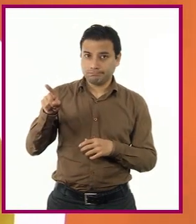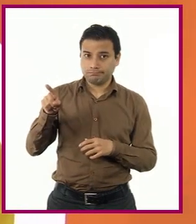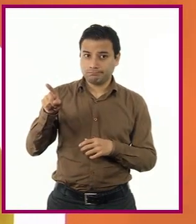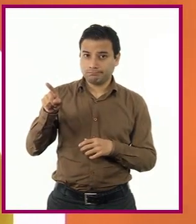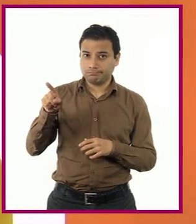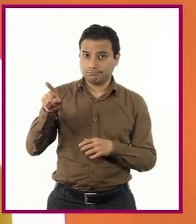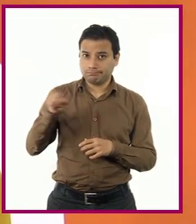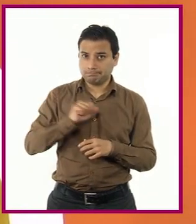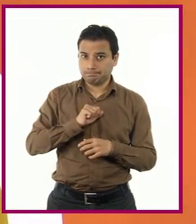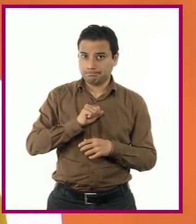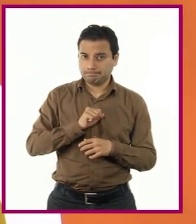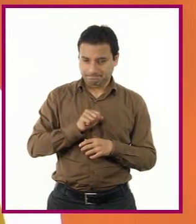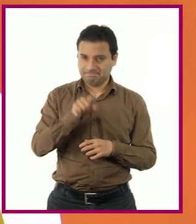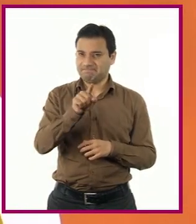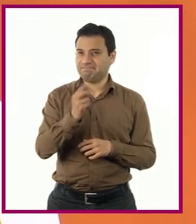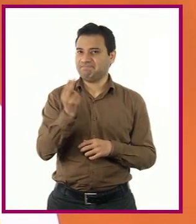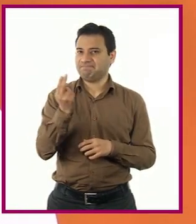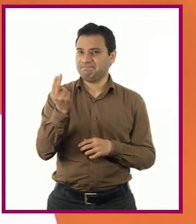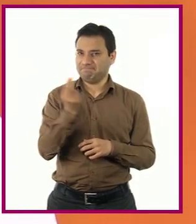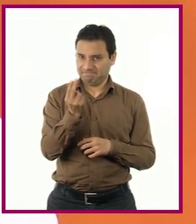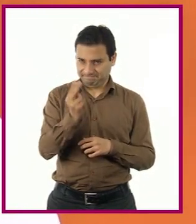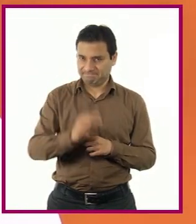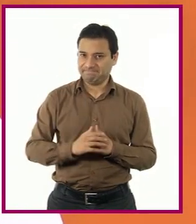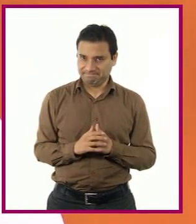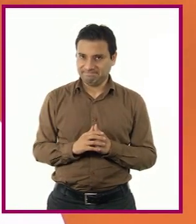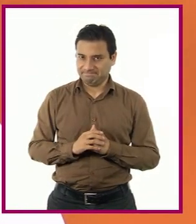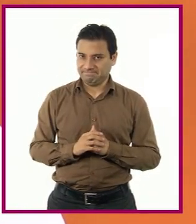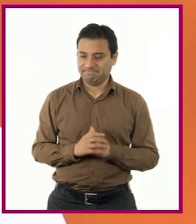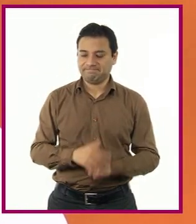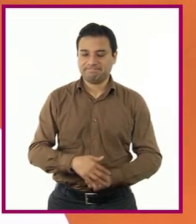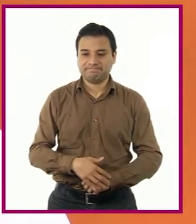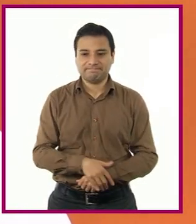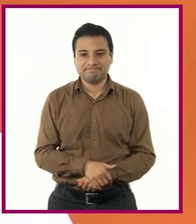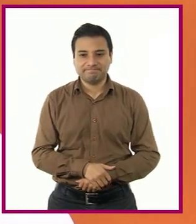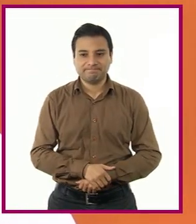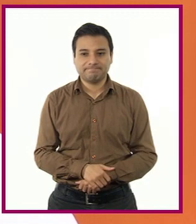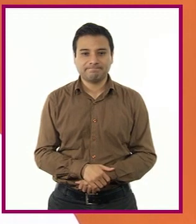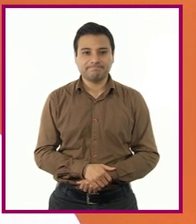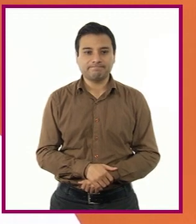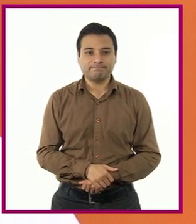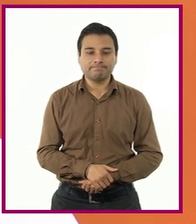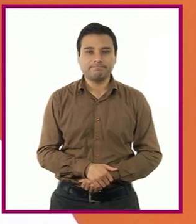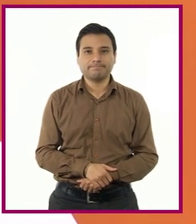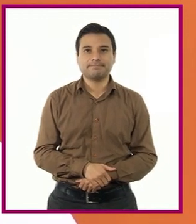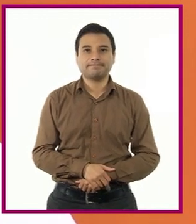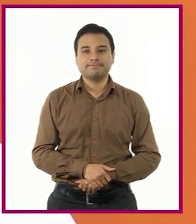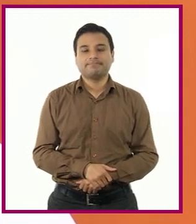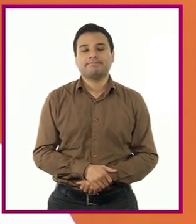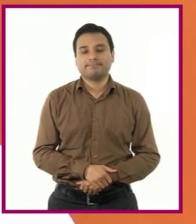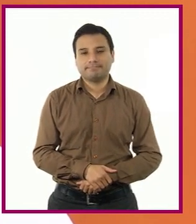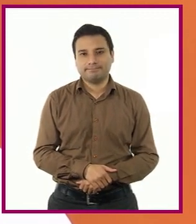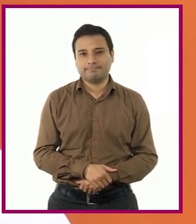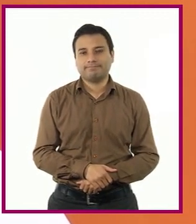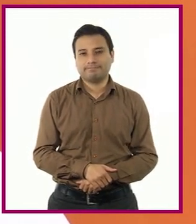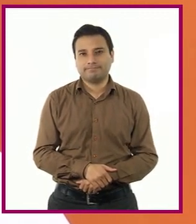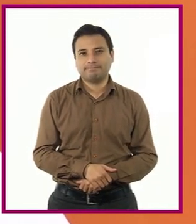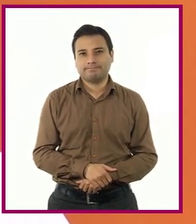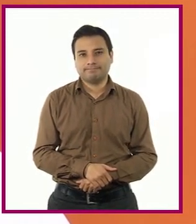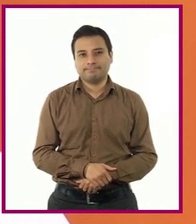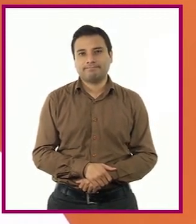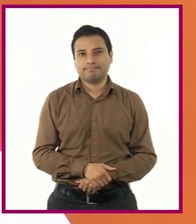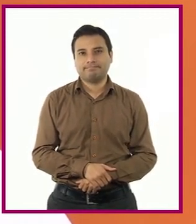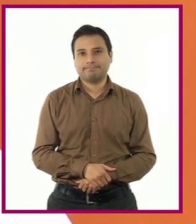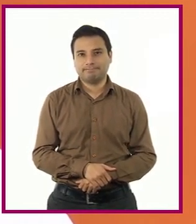hojas reutilizables, lápiz, goma y su libro de texto de la asignatura de matemáticas. En caso de